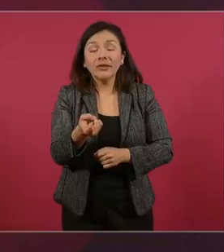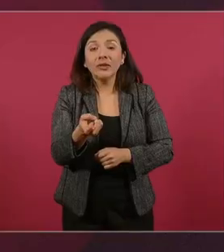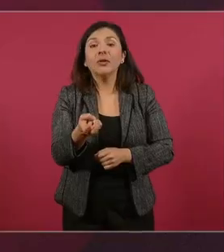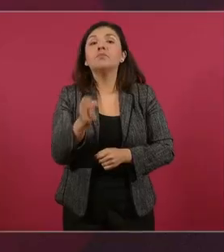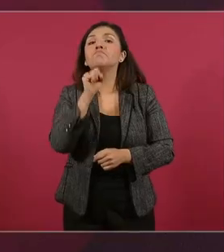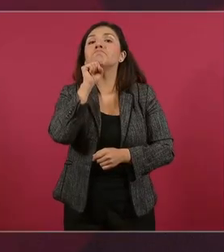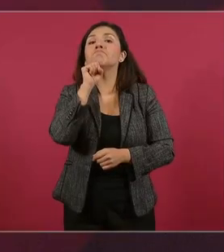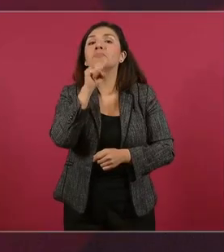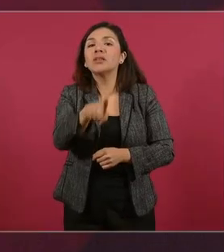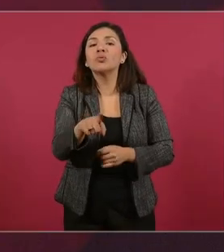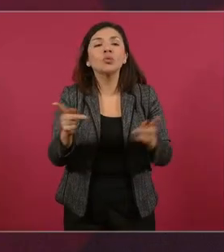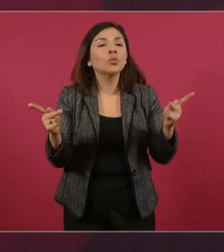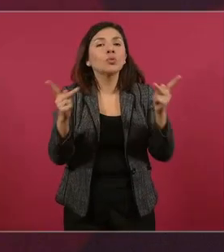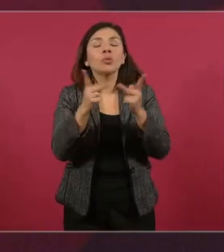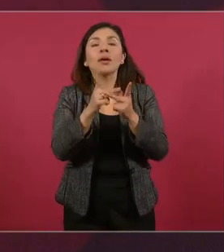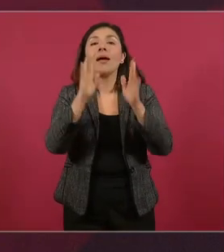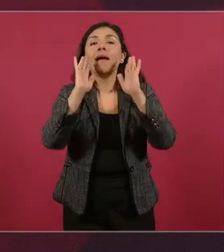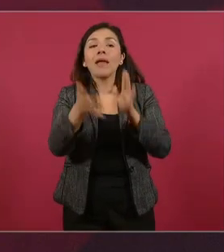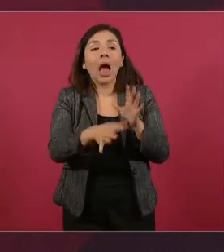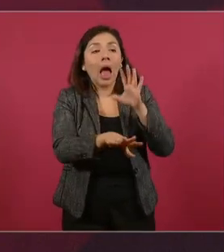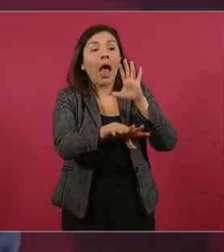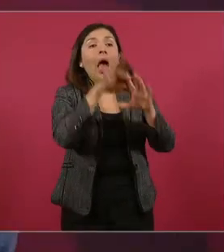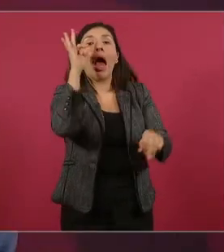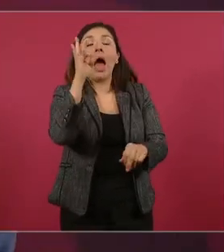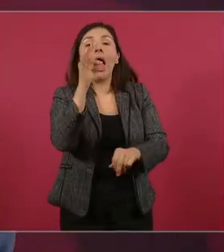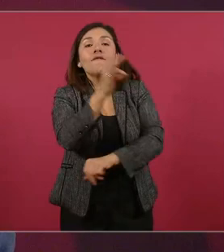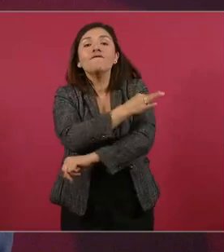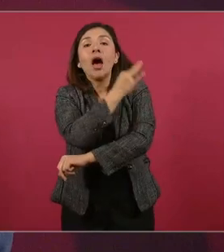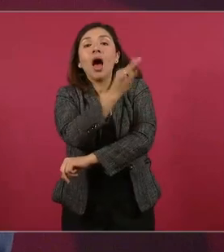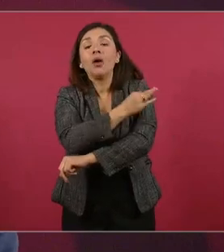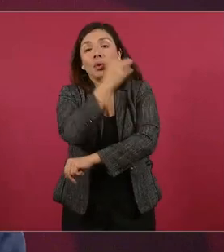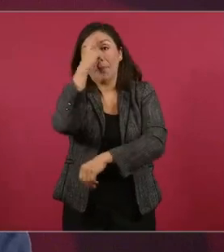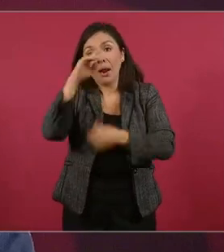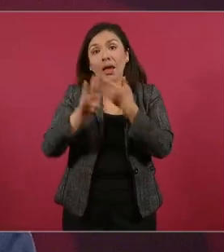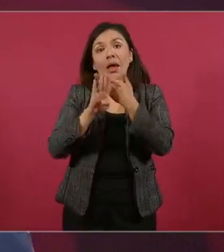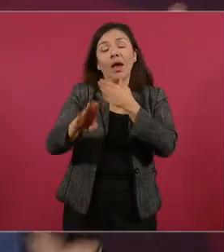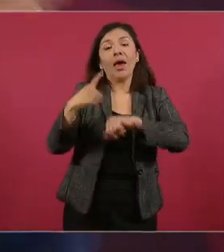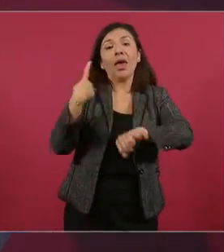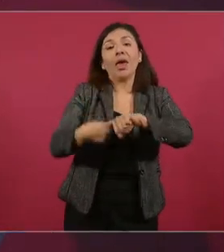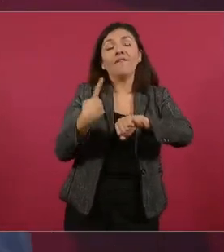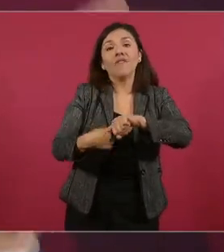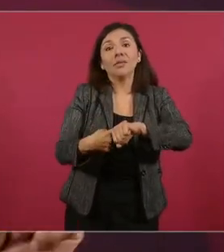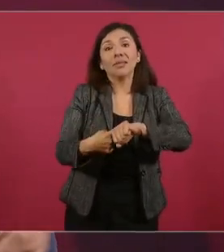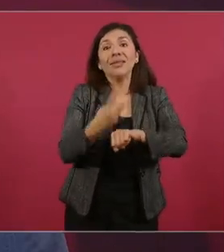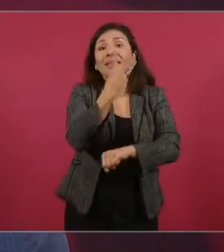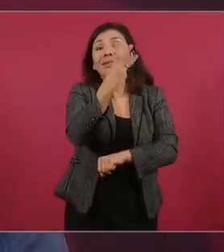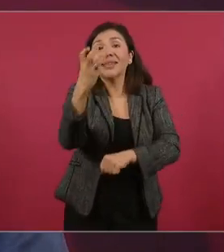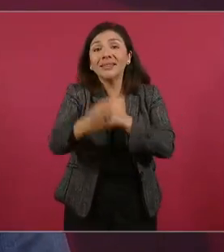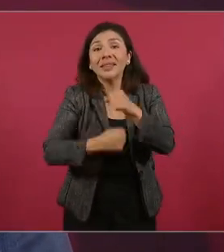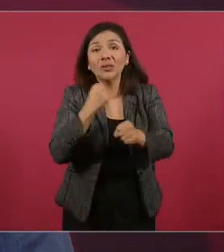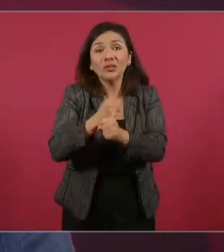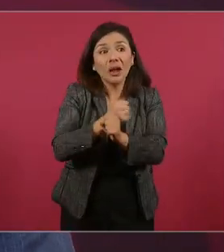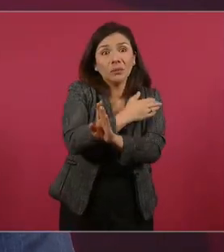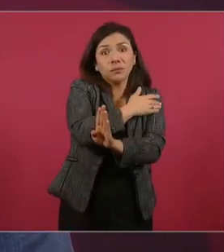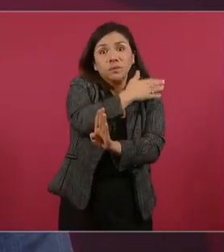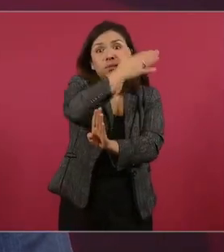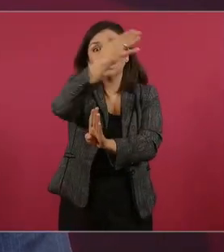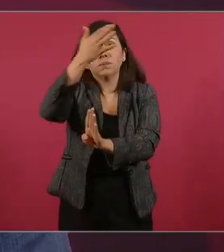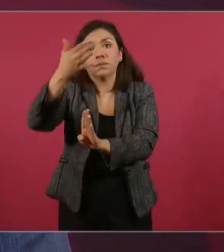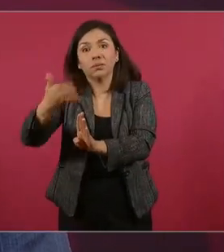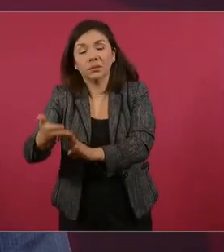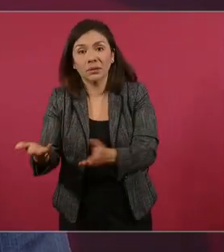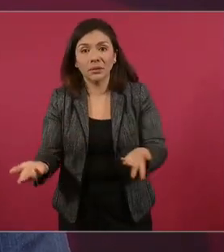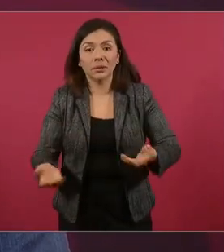descubre y empieza a aplicarse la vacuna contra la viruela. 300 años.